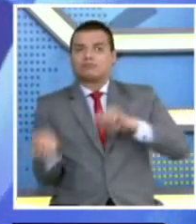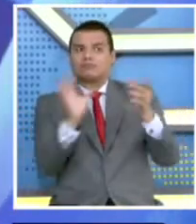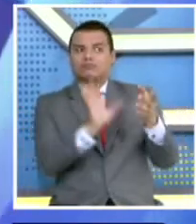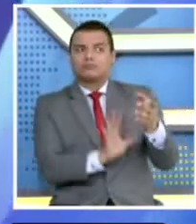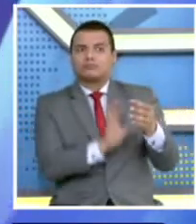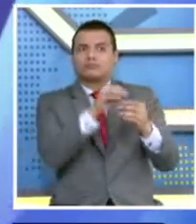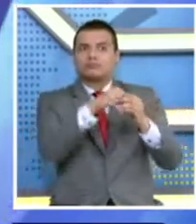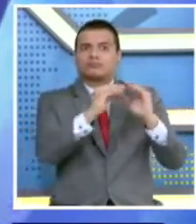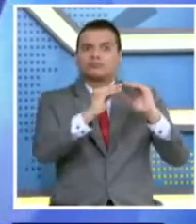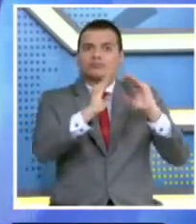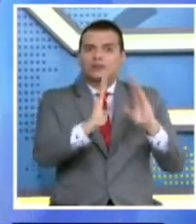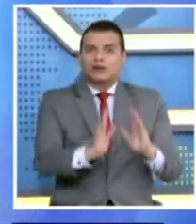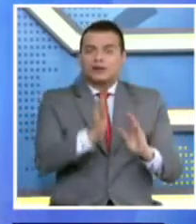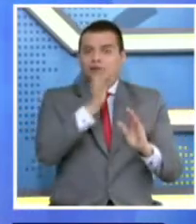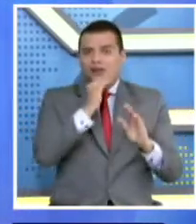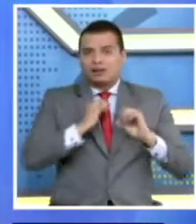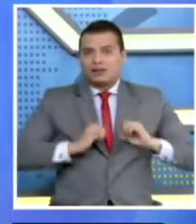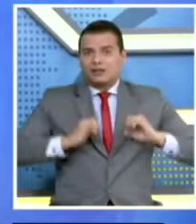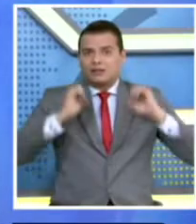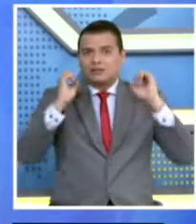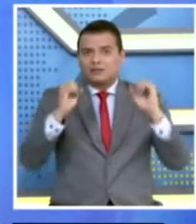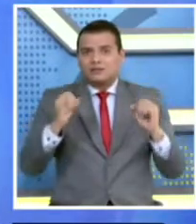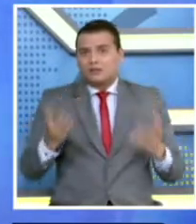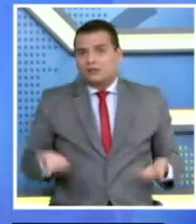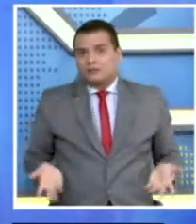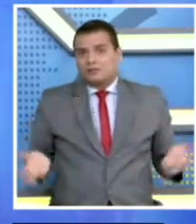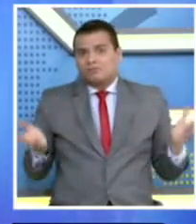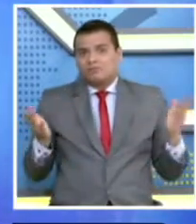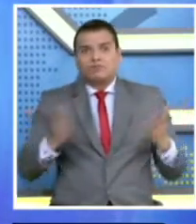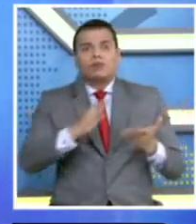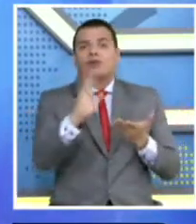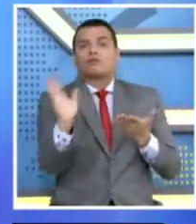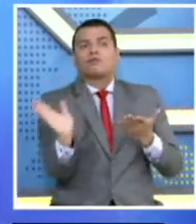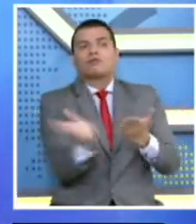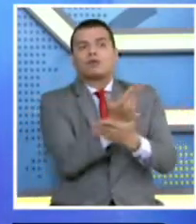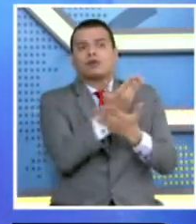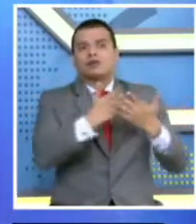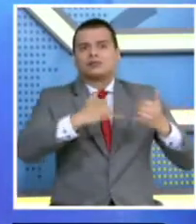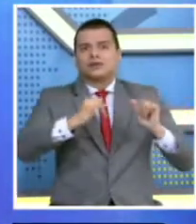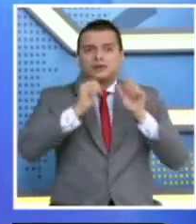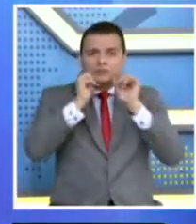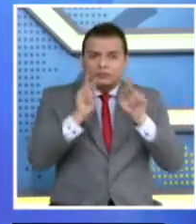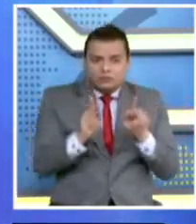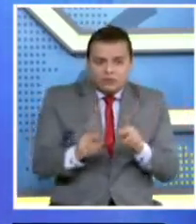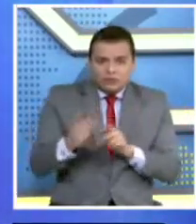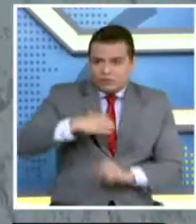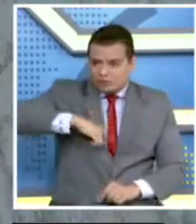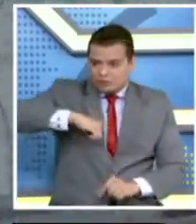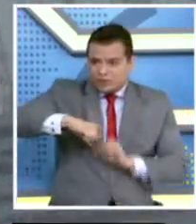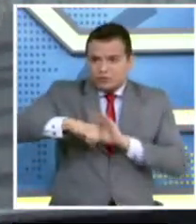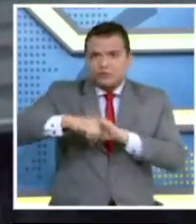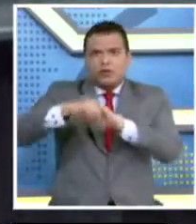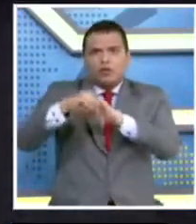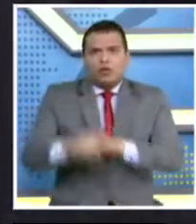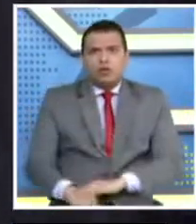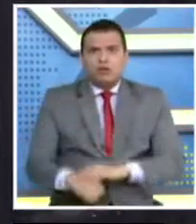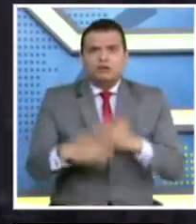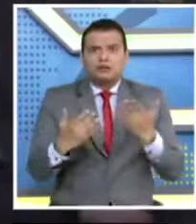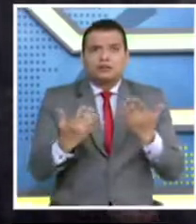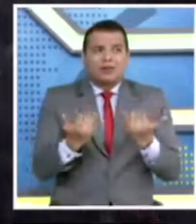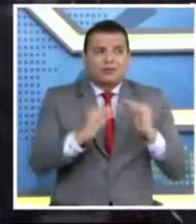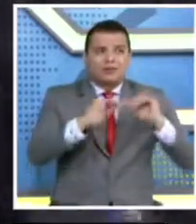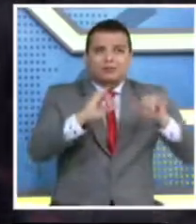no les van a dar vivienda, no les van a dar reubicación, están abusando de los derechos humanos, estamos en cuarentena. Y es que son alrededor de